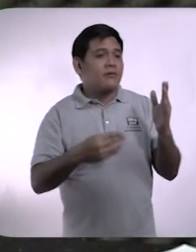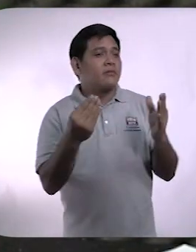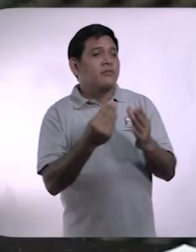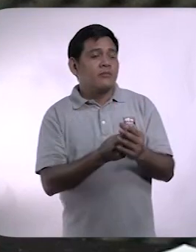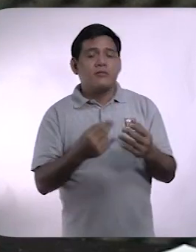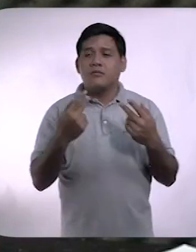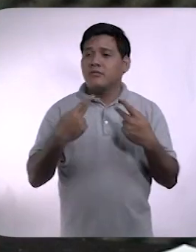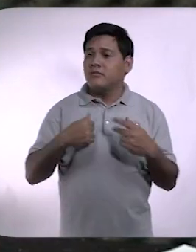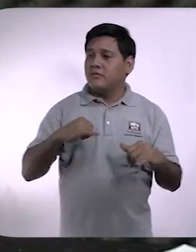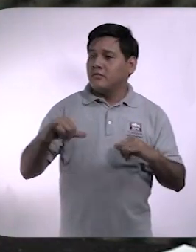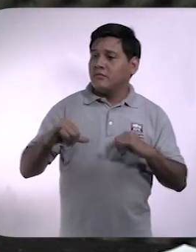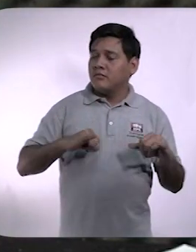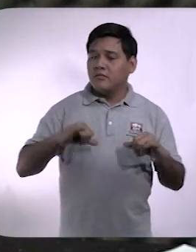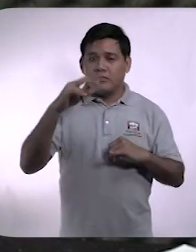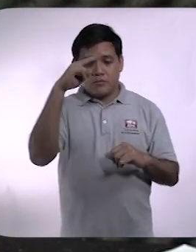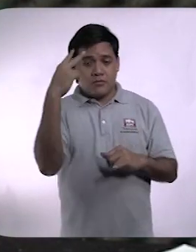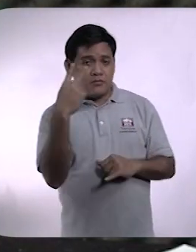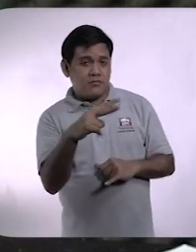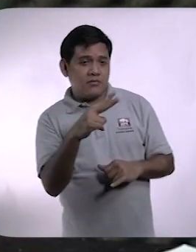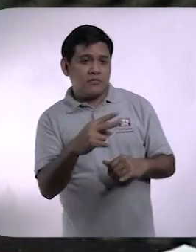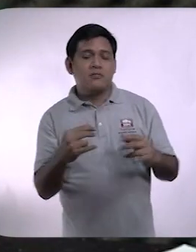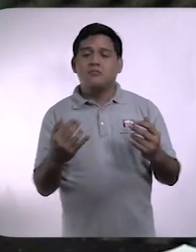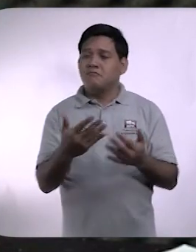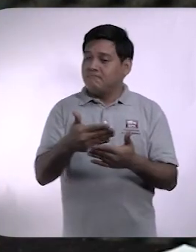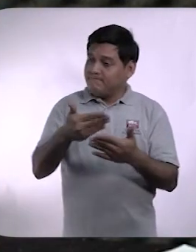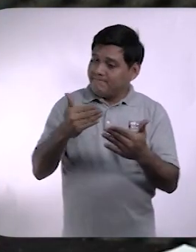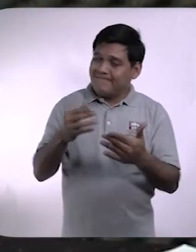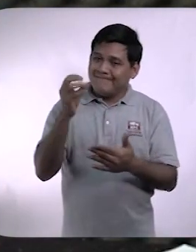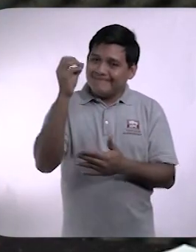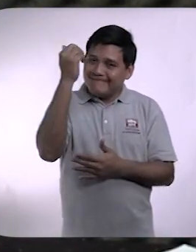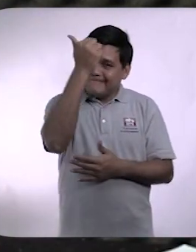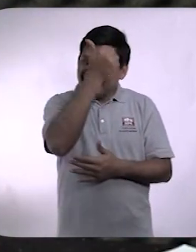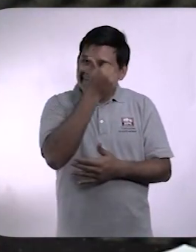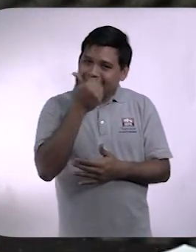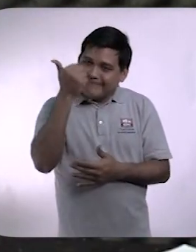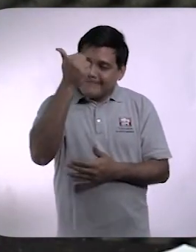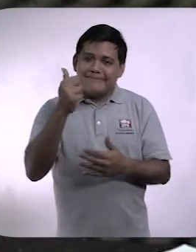mencionar que se hizo una revisión a pie de máquina, que